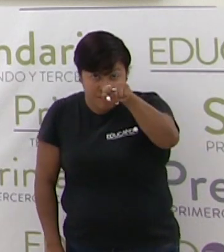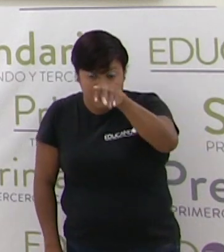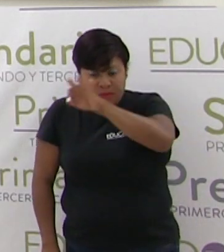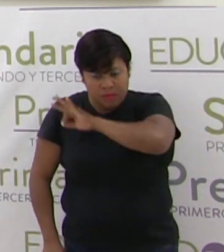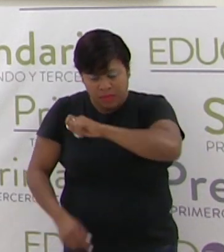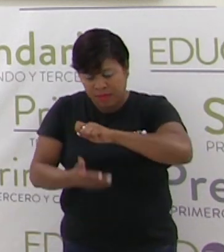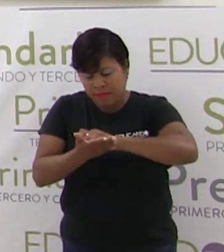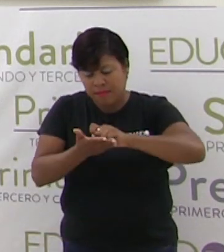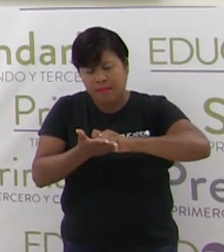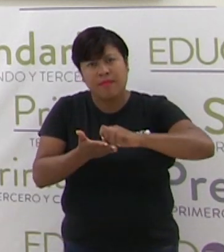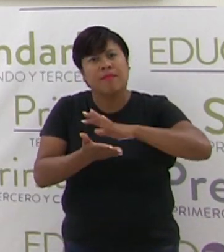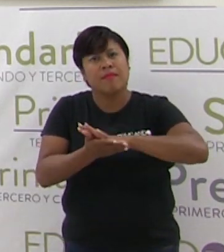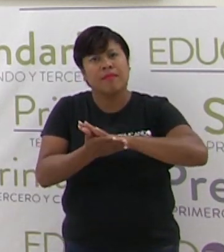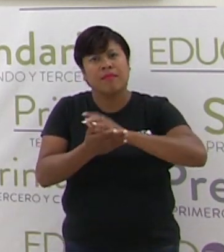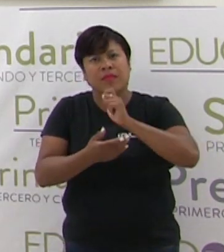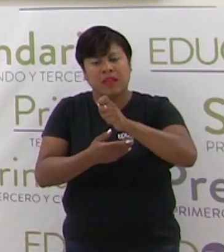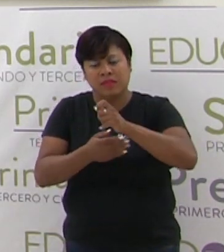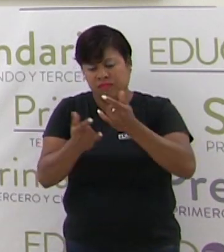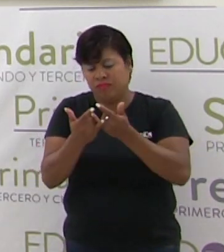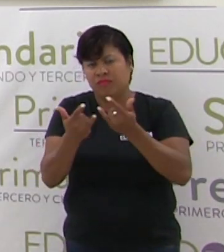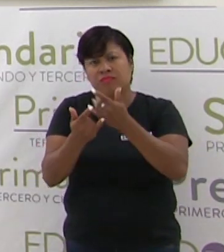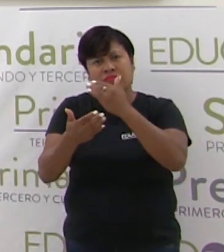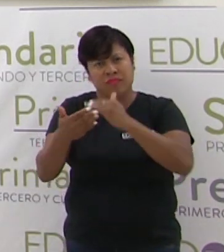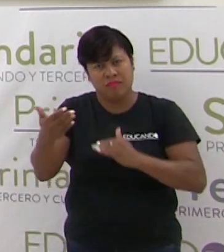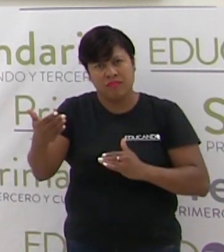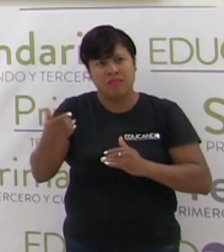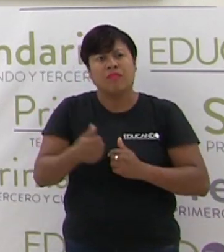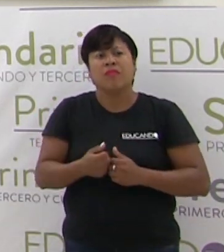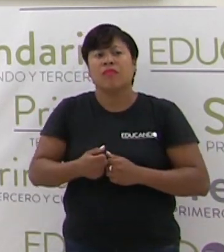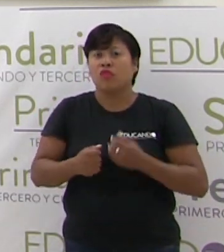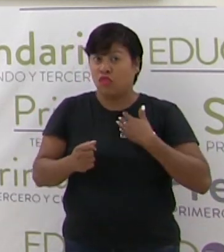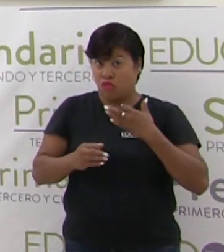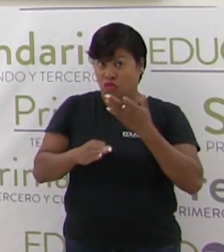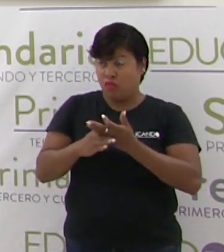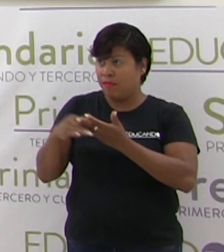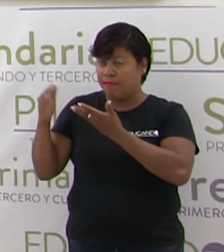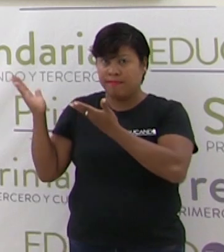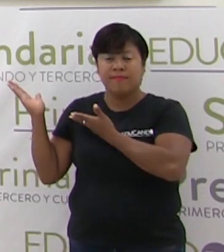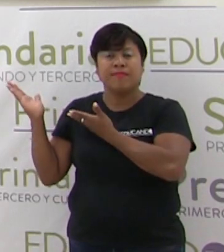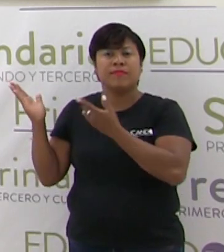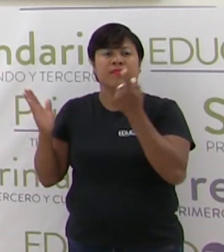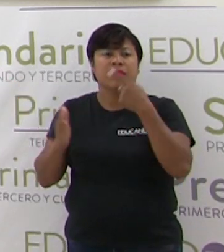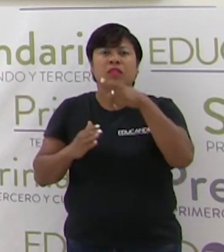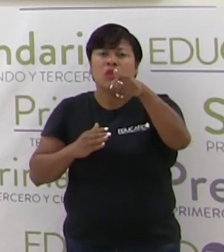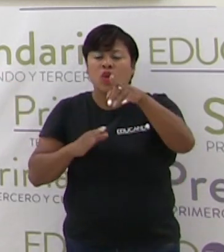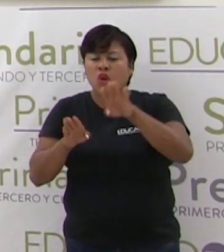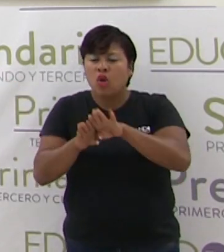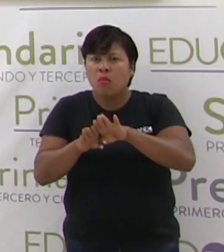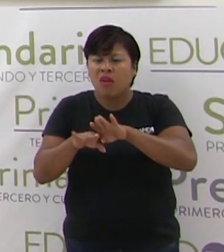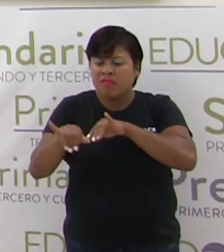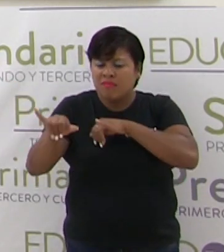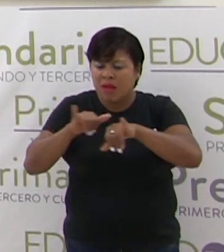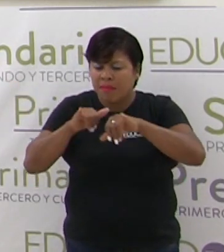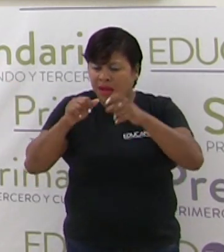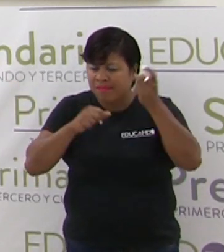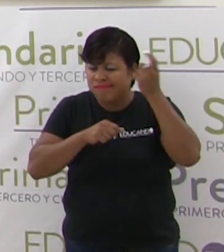ustedes escriban su crónica. Y los traje de esta manera para que ustedes hagan como un mapa